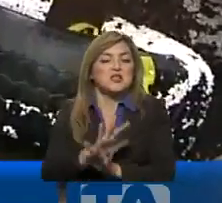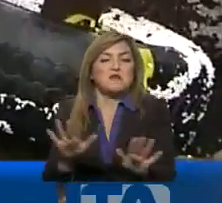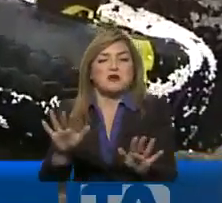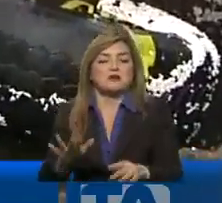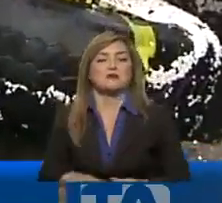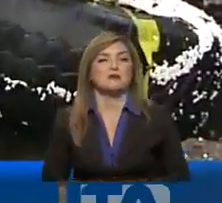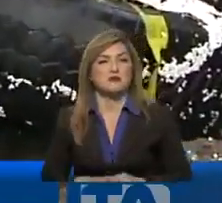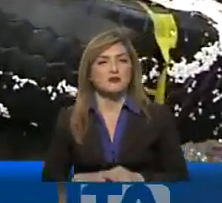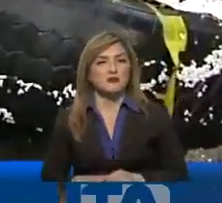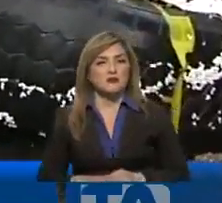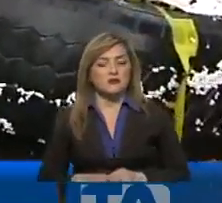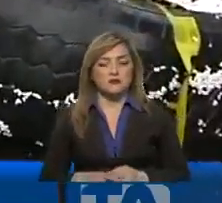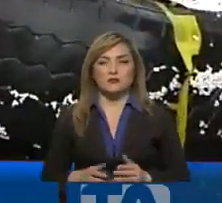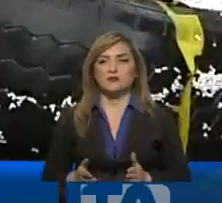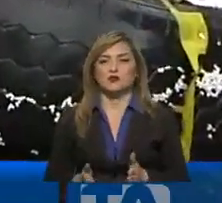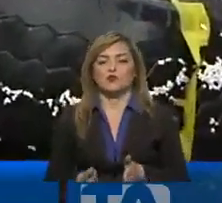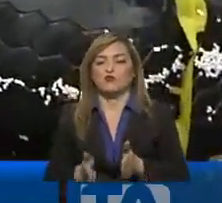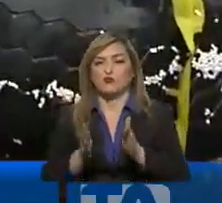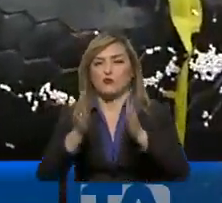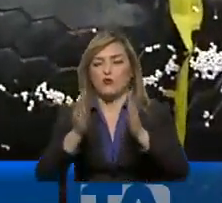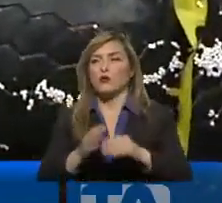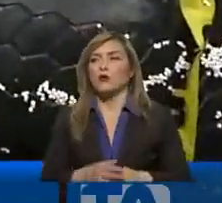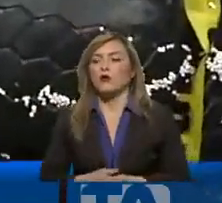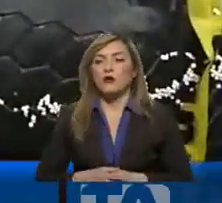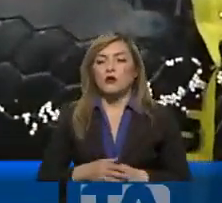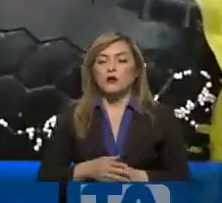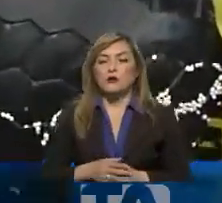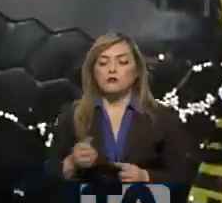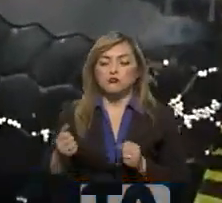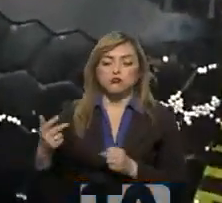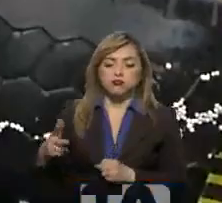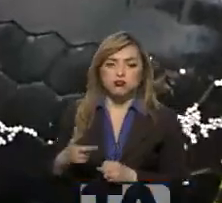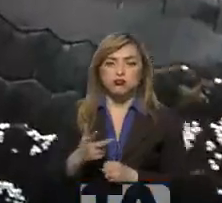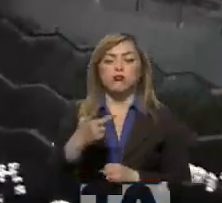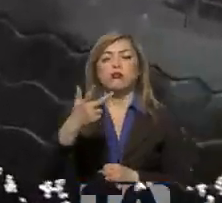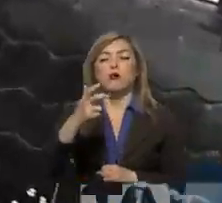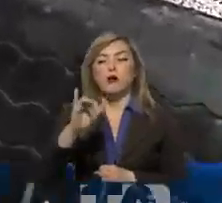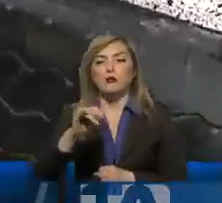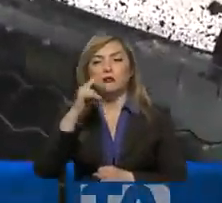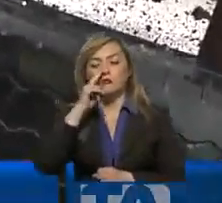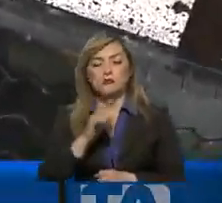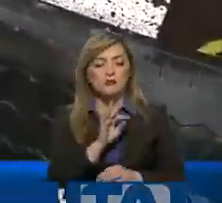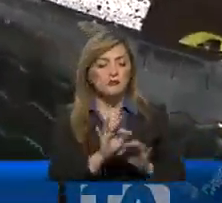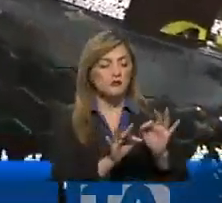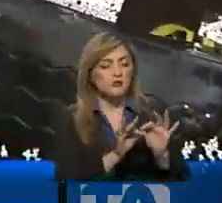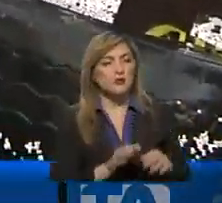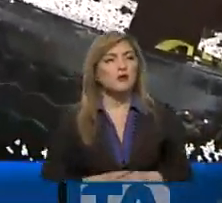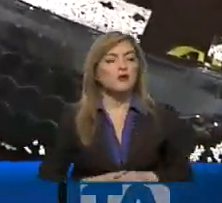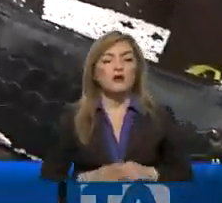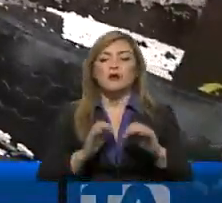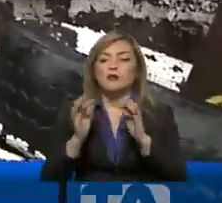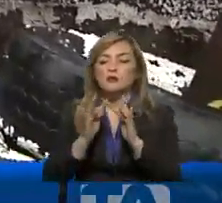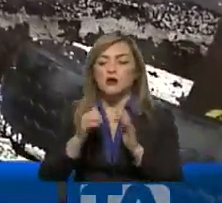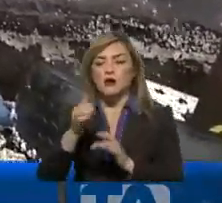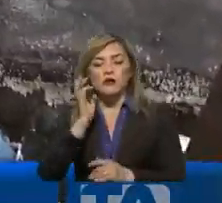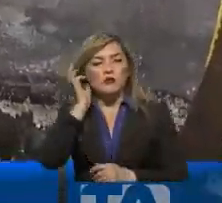la trayectoria de la Pululagua, que cubre desde la salida de las volquetas hasta la 13 de junio. Perfecto. Ahora vamos a conversar con